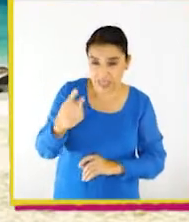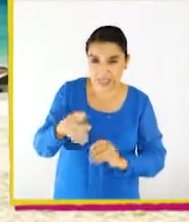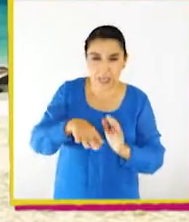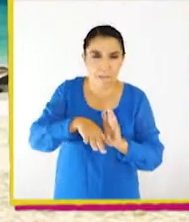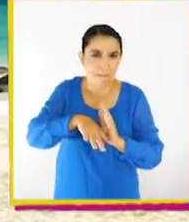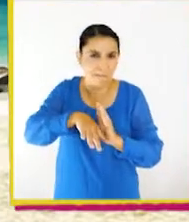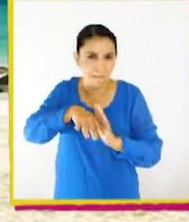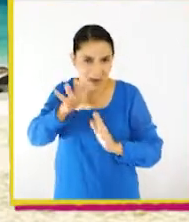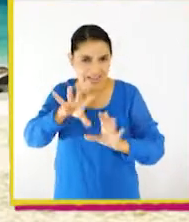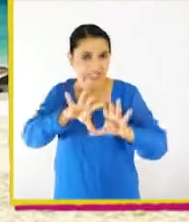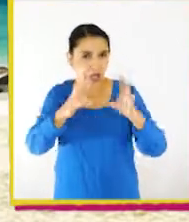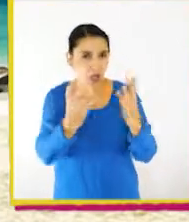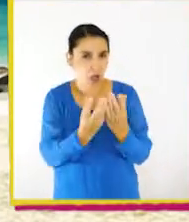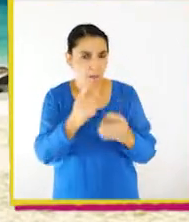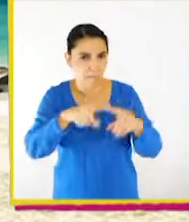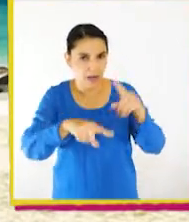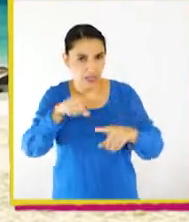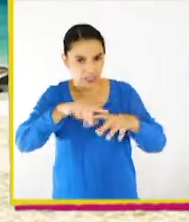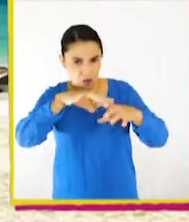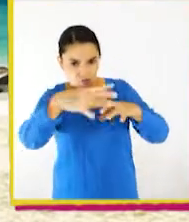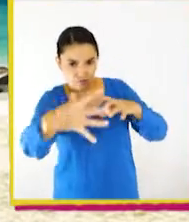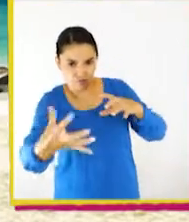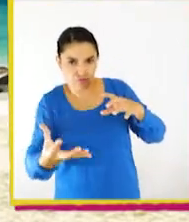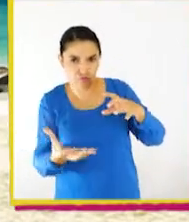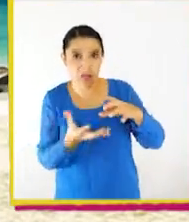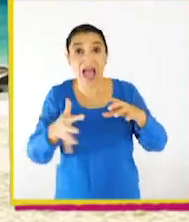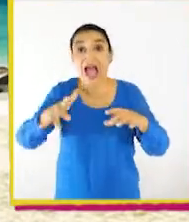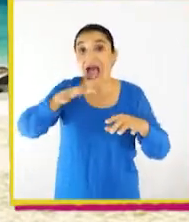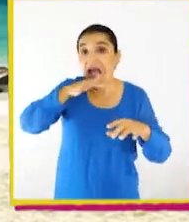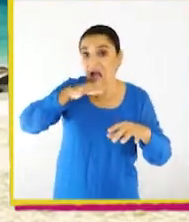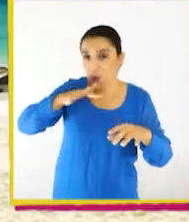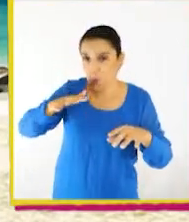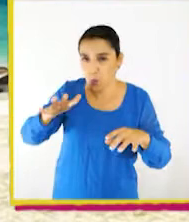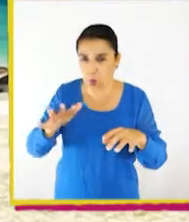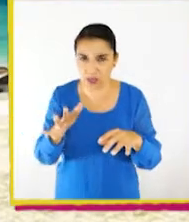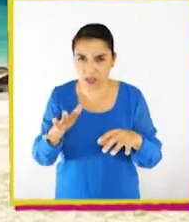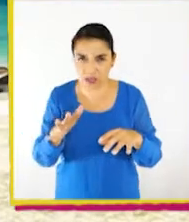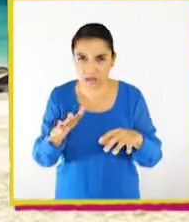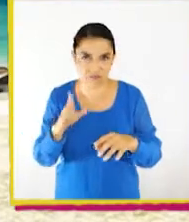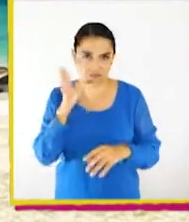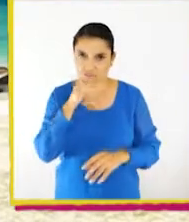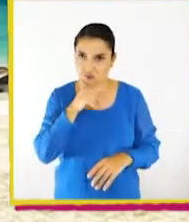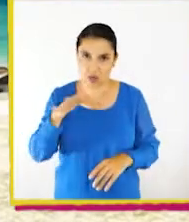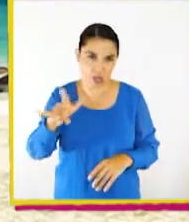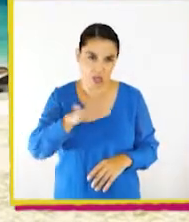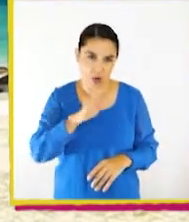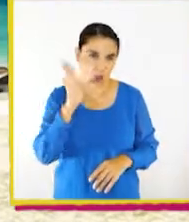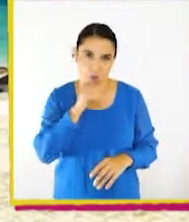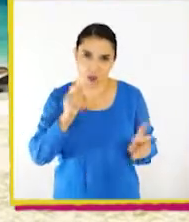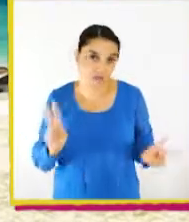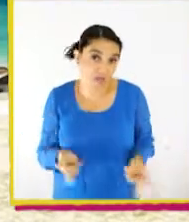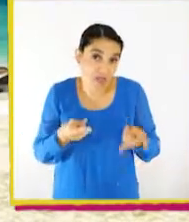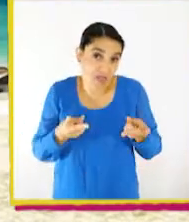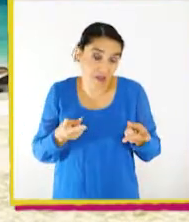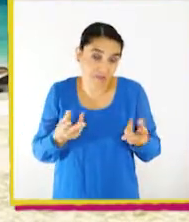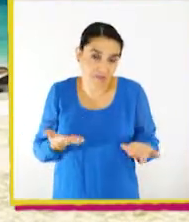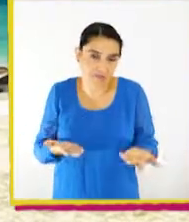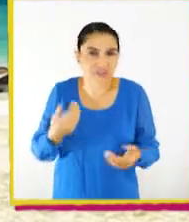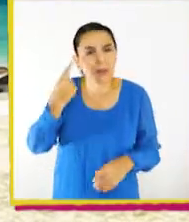la mayor parte de nuestro planeta está cubierta por agua. Y si no tuviéramos agua, no existiría la